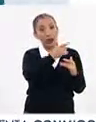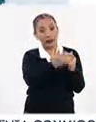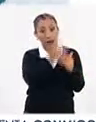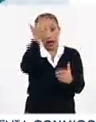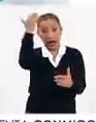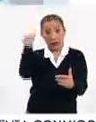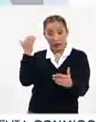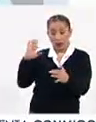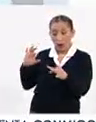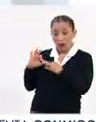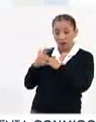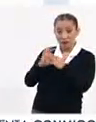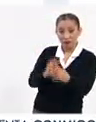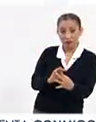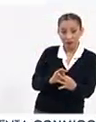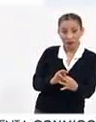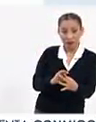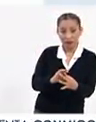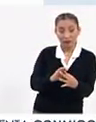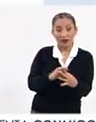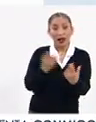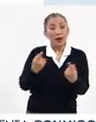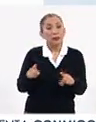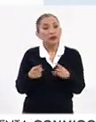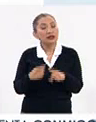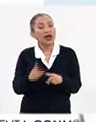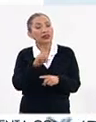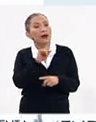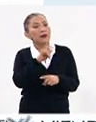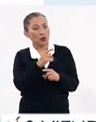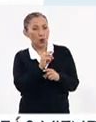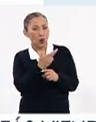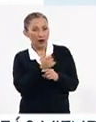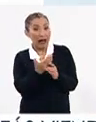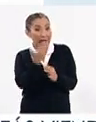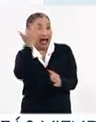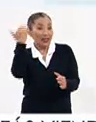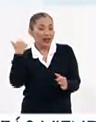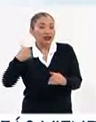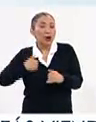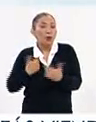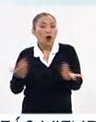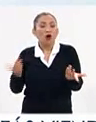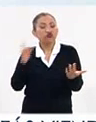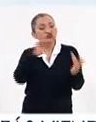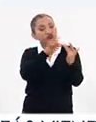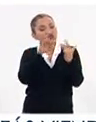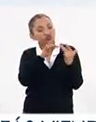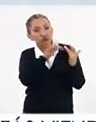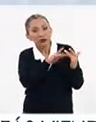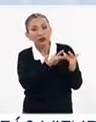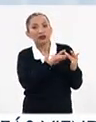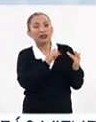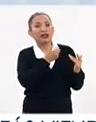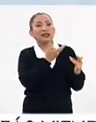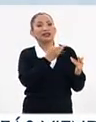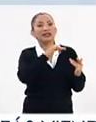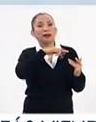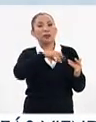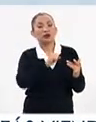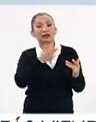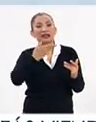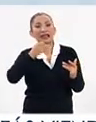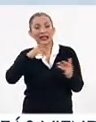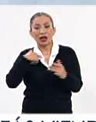tiempo. El de la música de lo que pasa es un David Huerta que andaba dialogando con Seamus Heaney, porque esa frase es